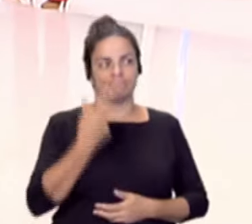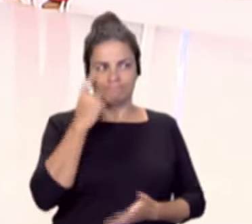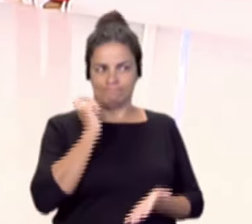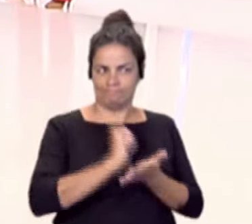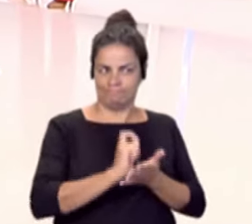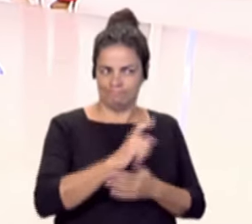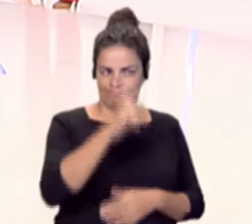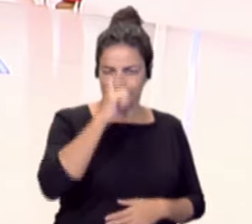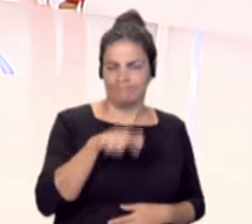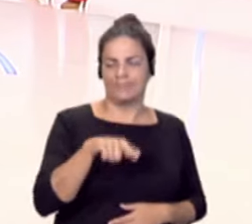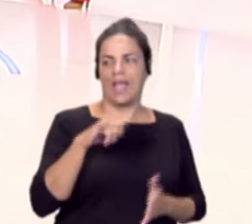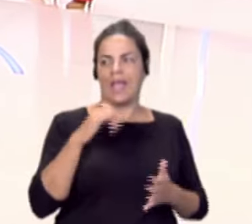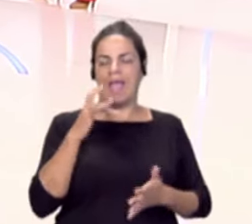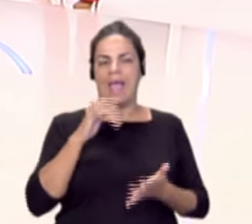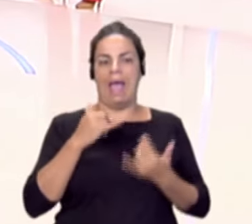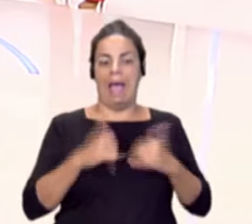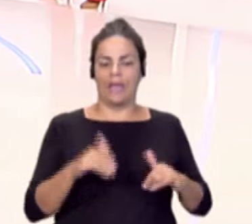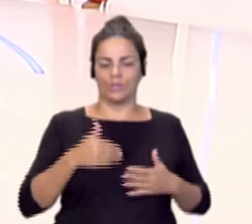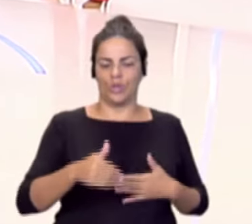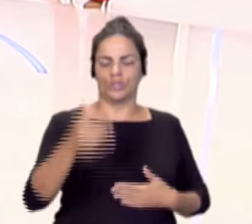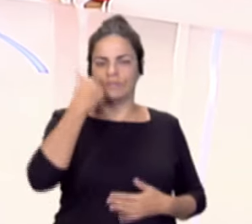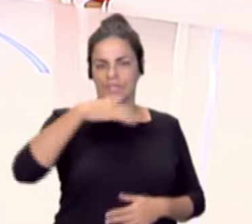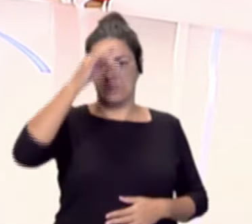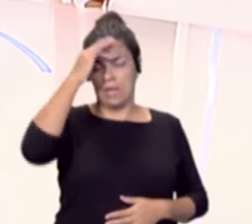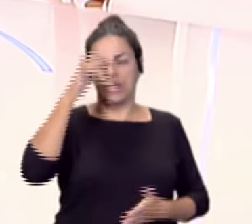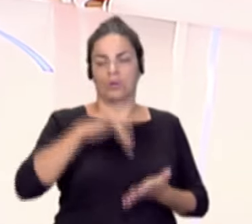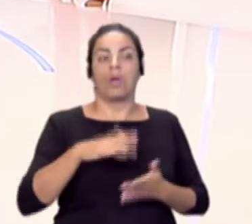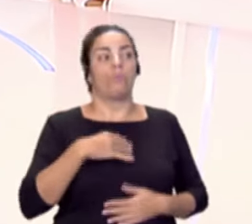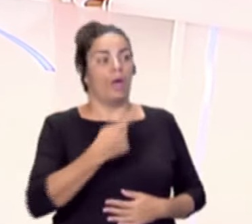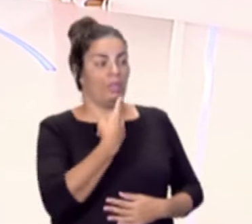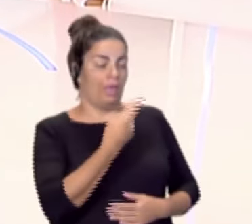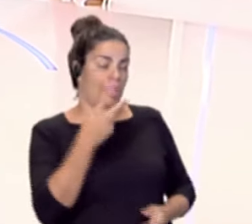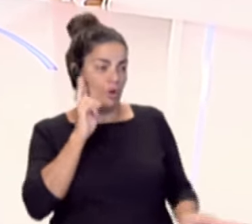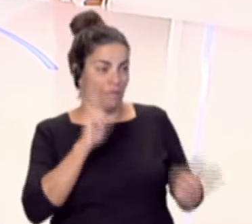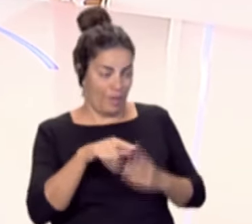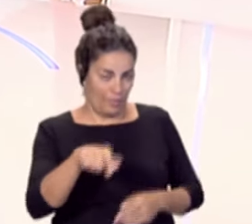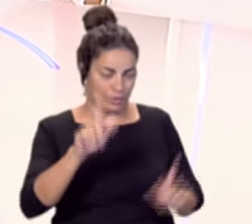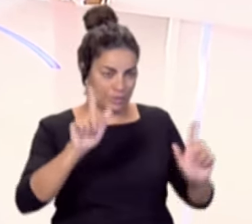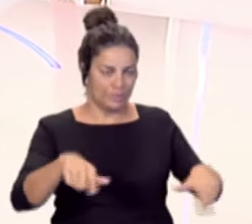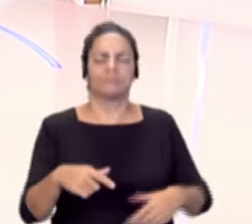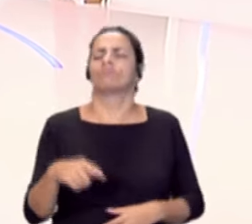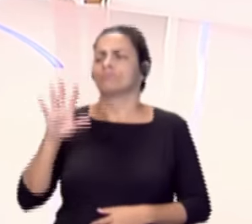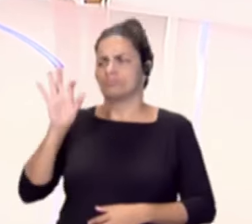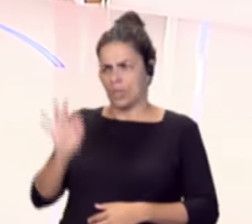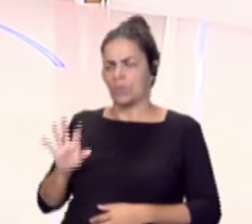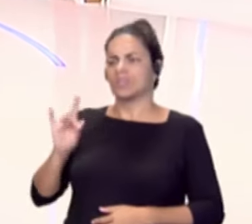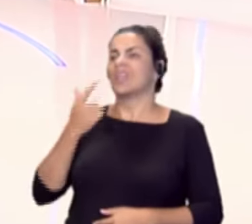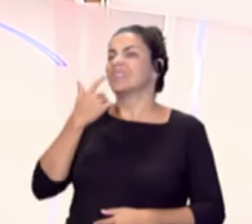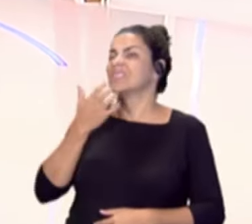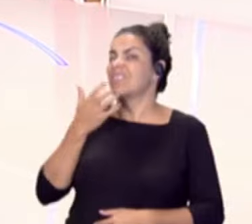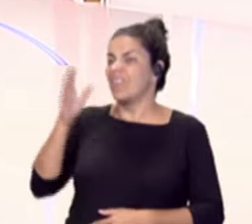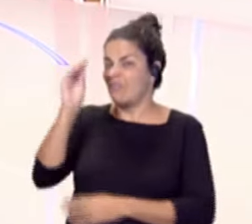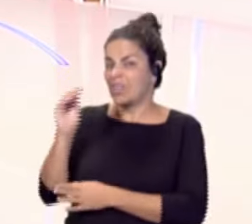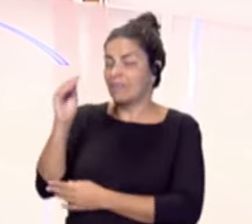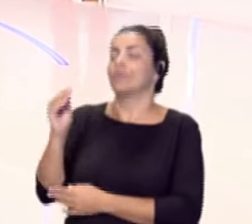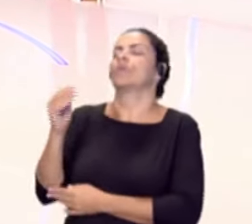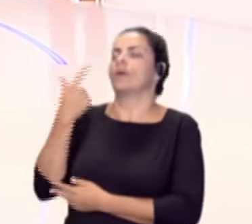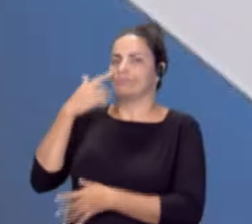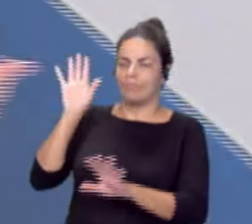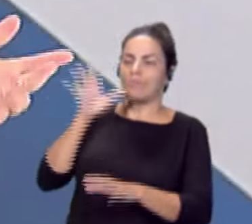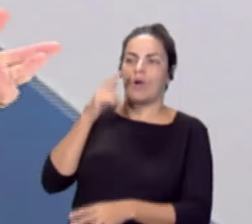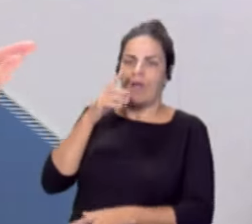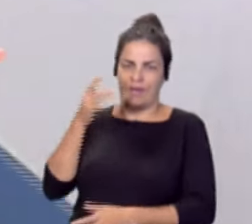sobre los actos que va a haber este fin de semana. Igual nos vemos en alguna de estas salas, ¿no? Seguro que sí, mira, y si nos vamos a Fuerteventura, te digo, porque hasta ahí vamos a irnos en este momento,